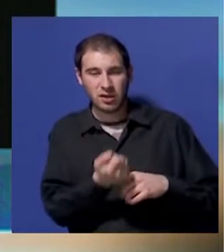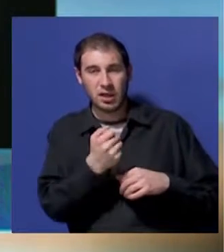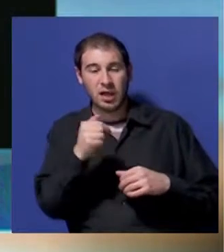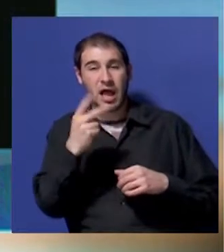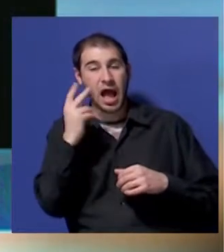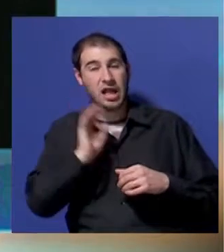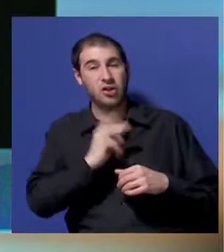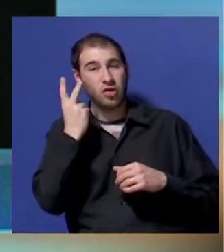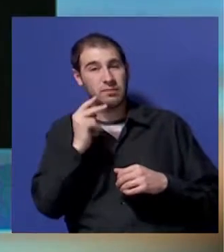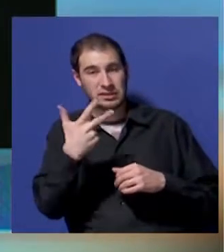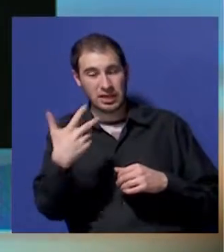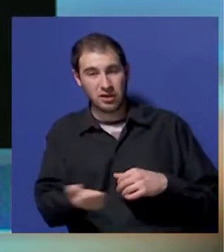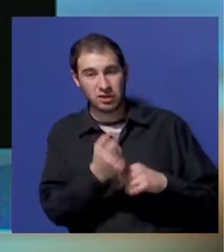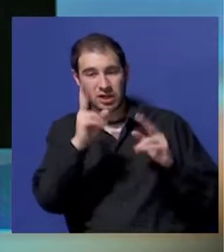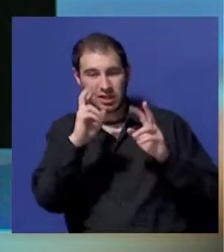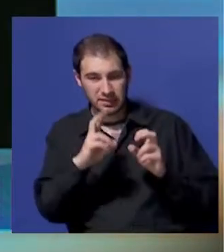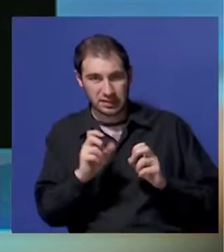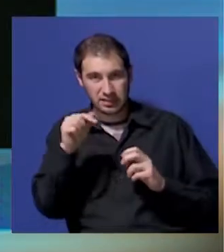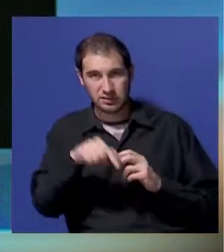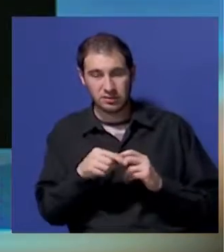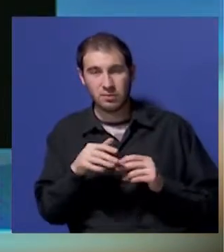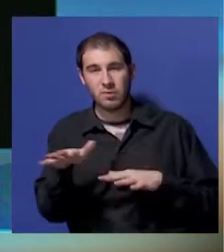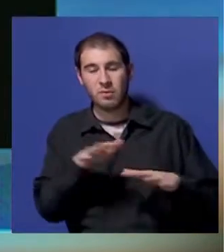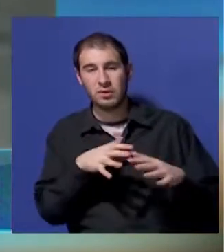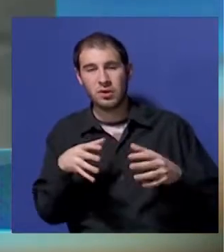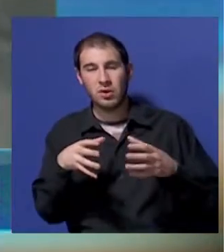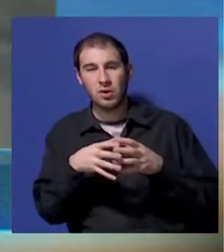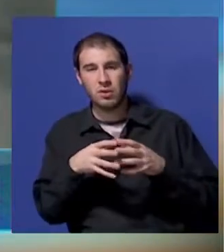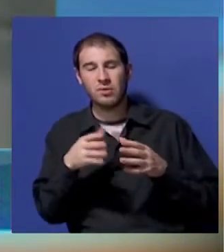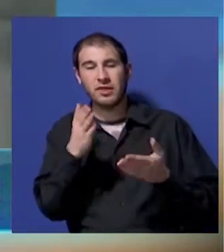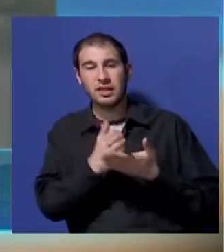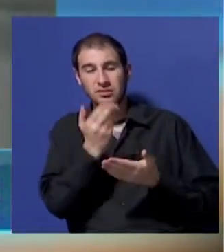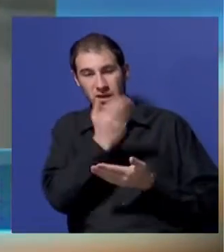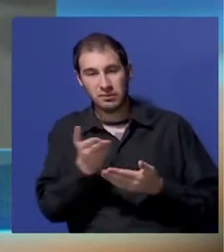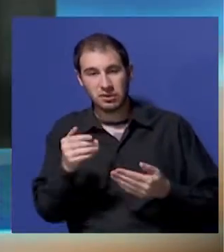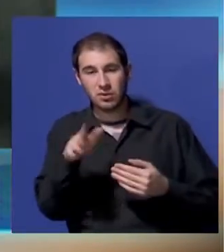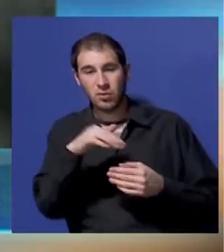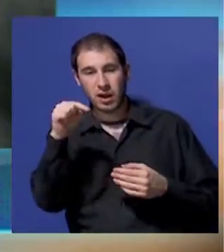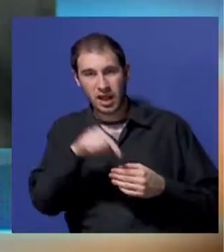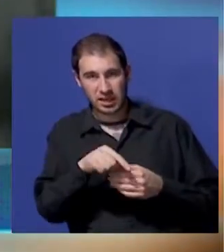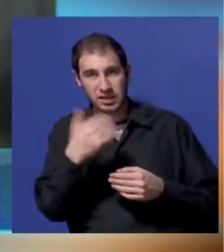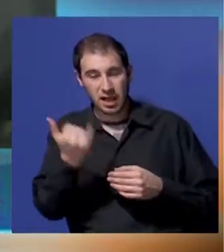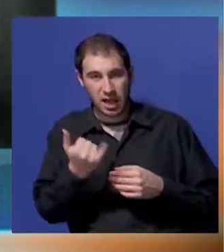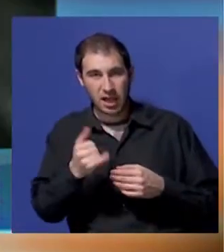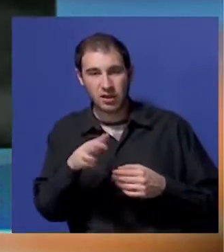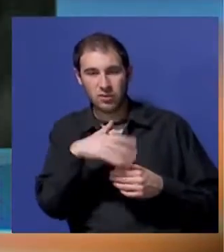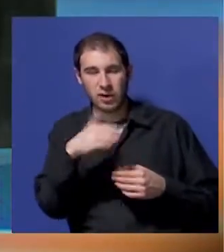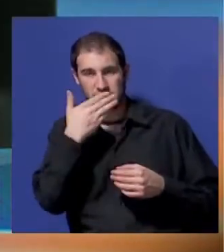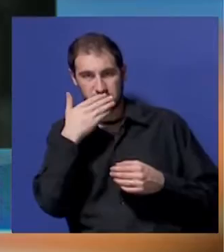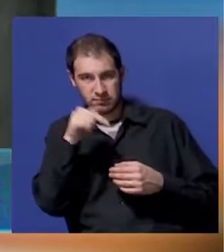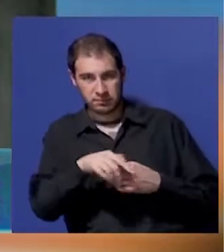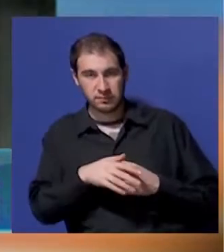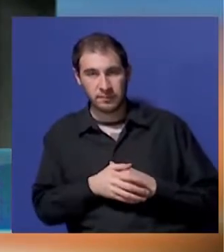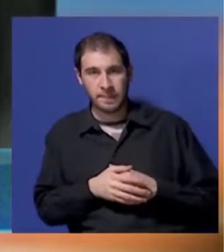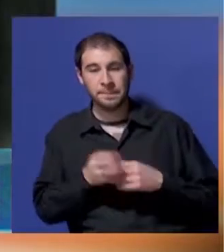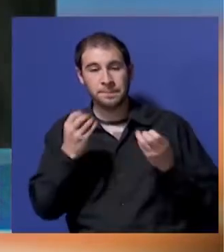el 2003, a partir de una investigación del Movimiento Ecuménico por los Derechos Humanos, de que en ese lugar había existido un campo clandestino,